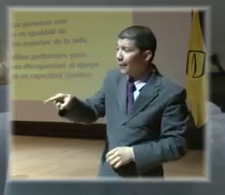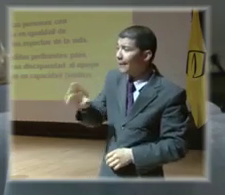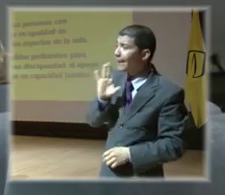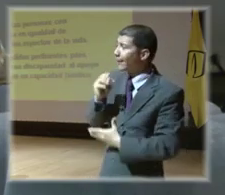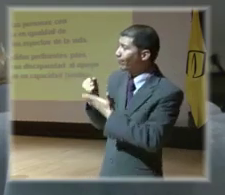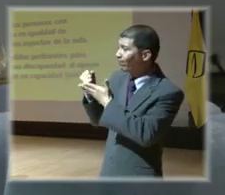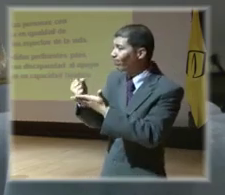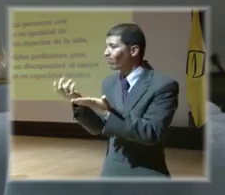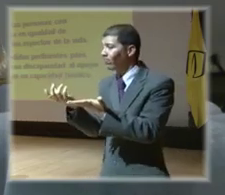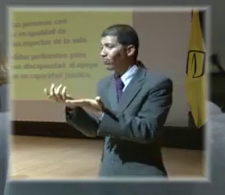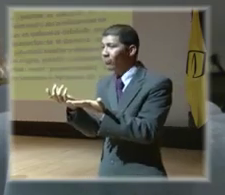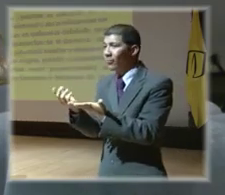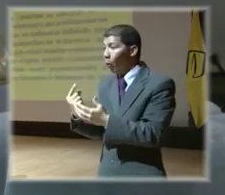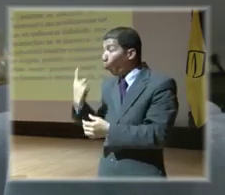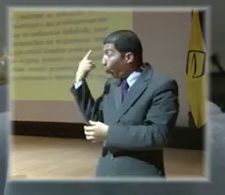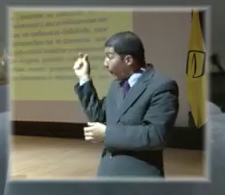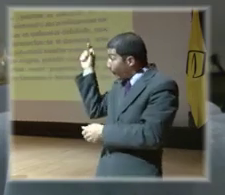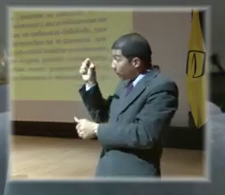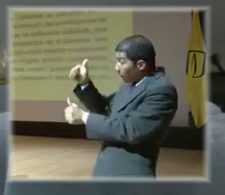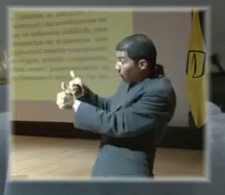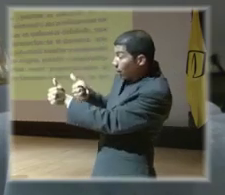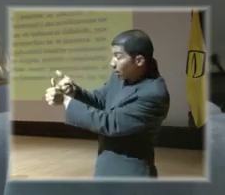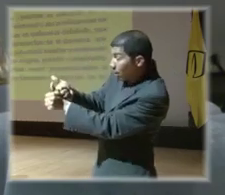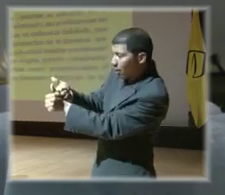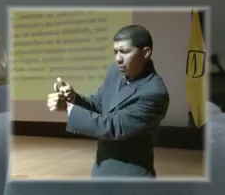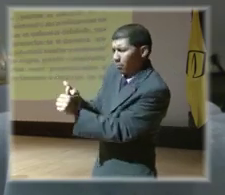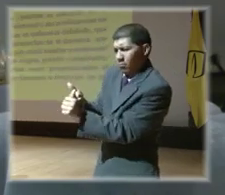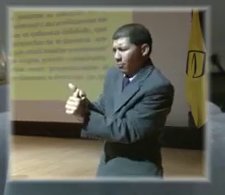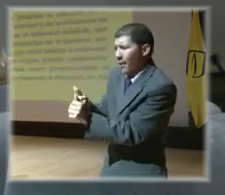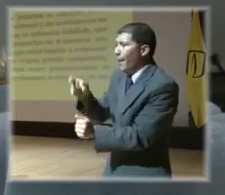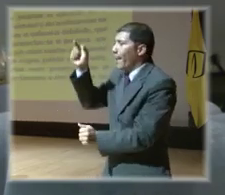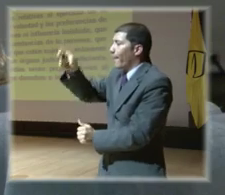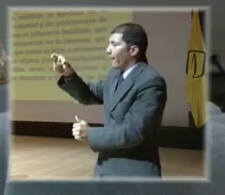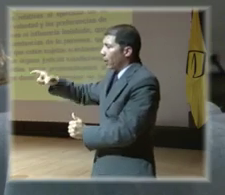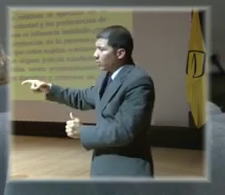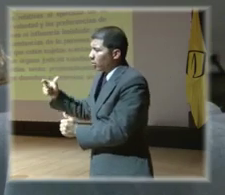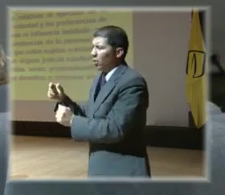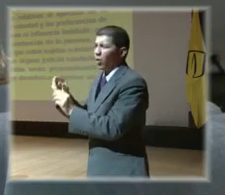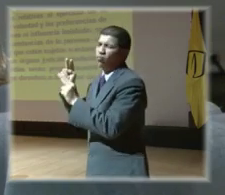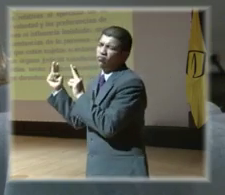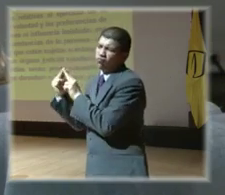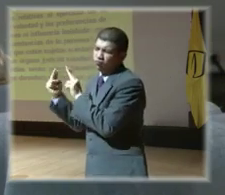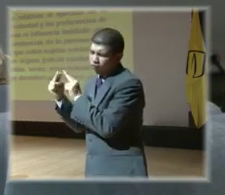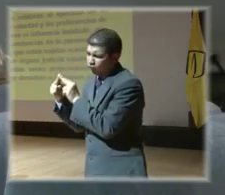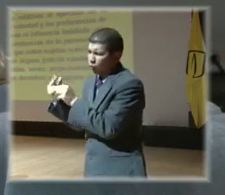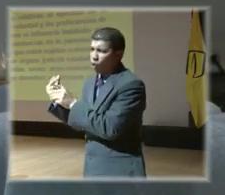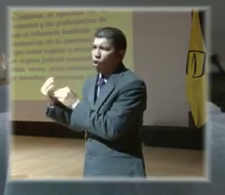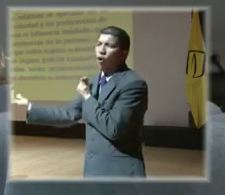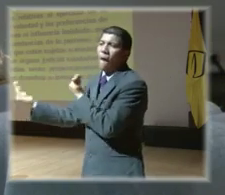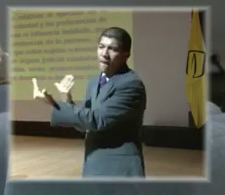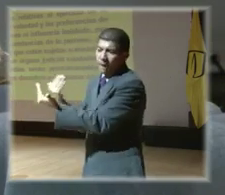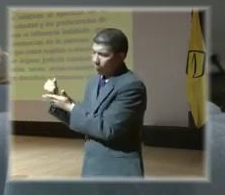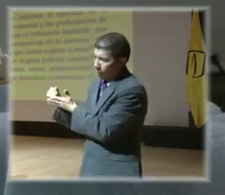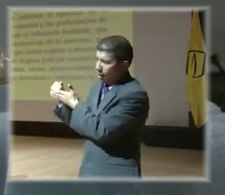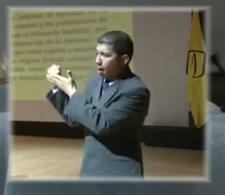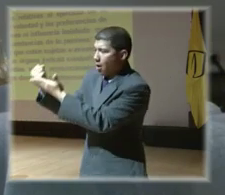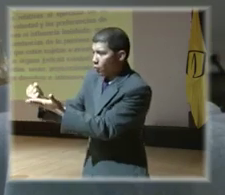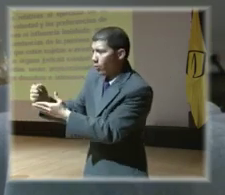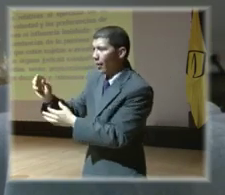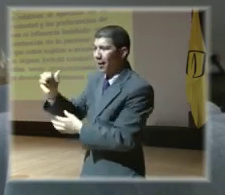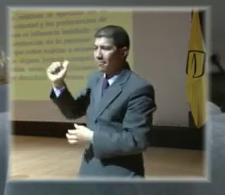que va a ser gente de su confianza, que además le va a ayudar a desarrollar la toma de decisiones